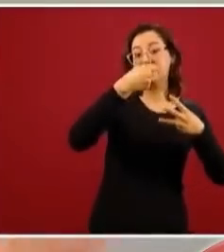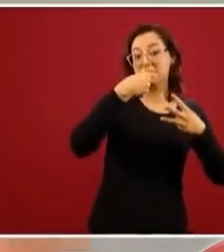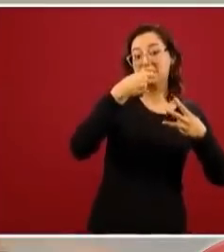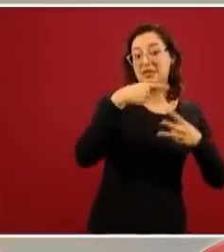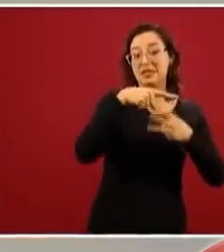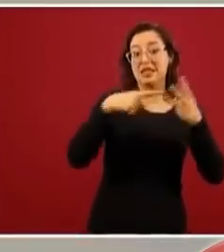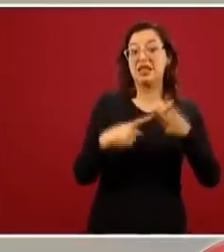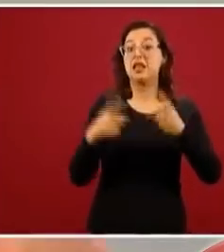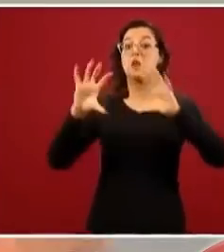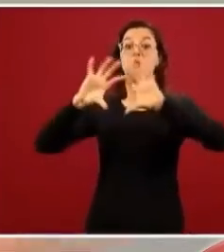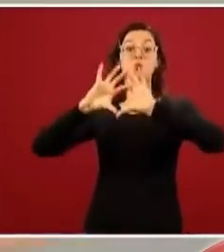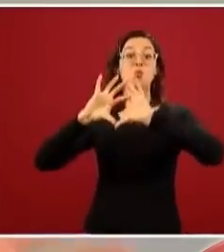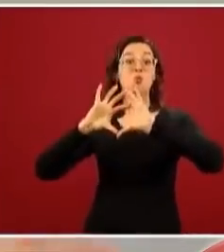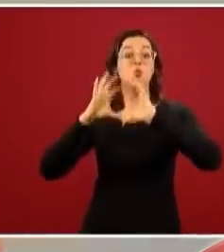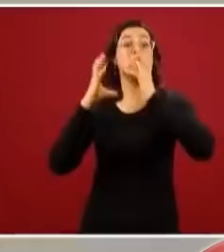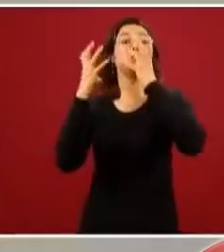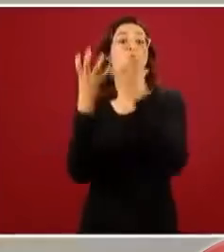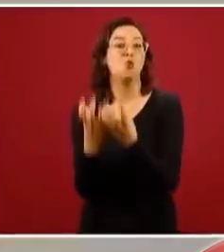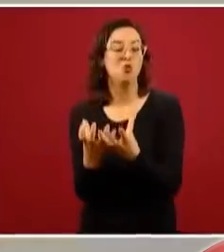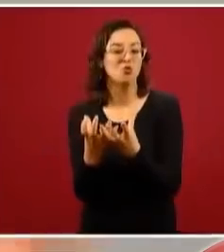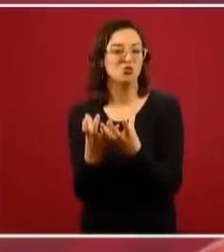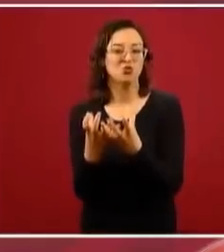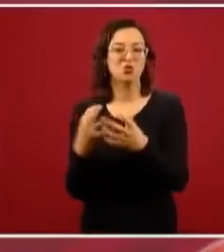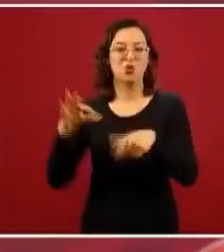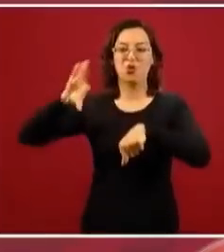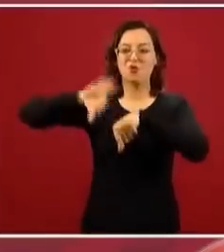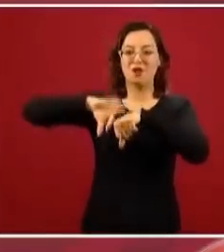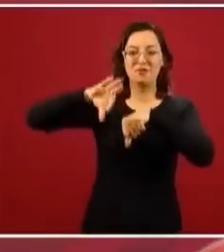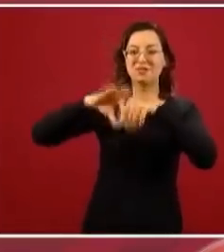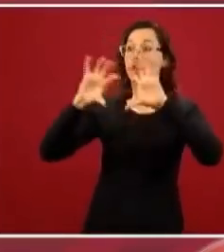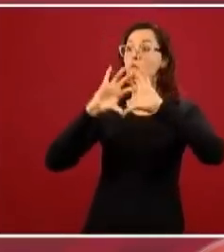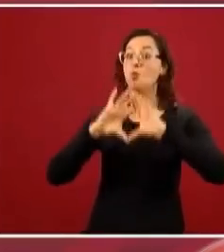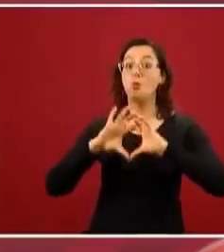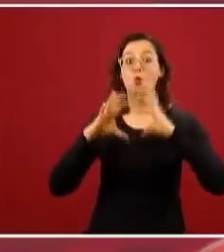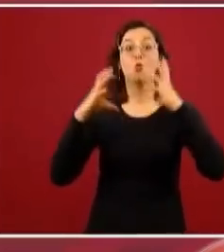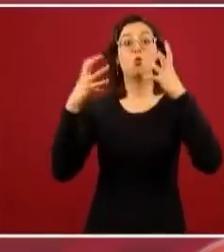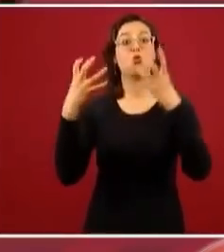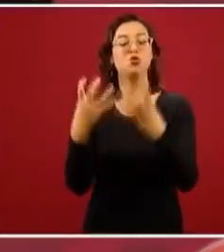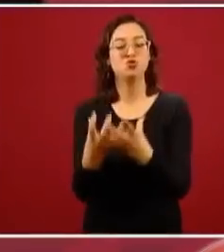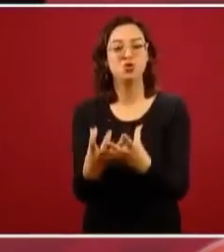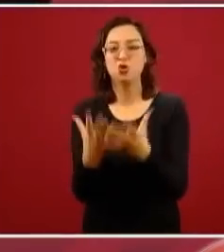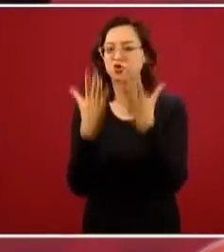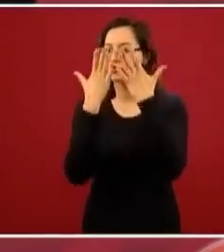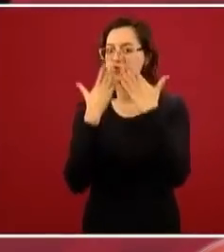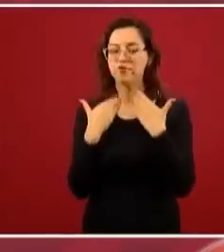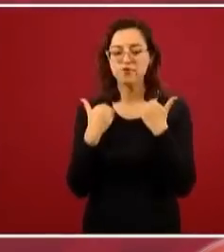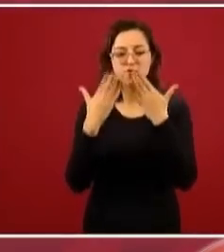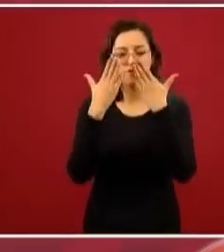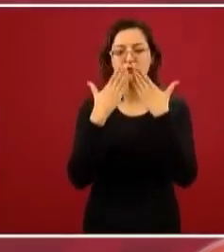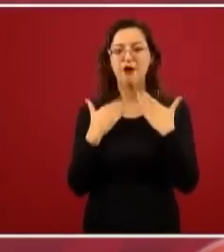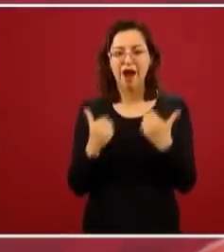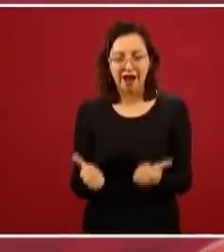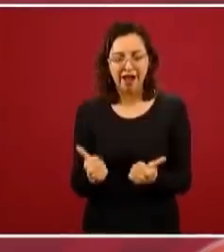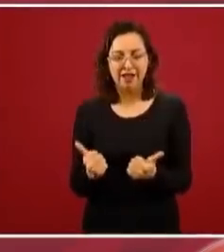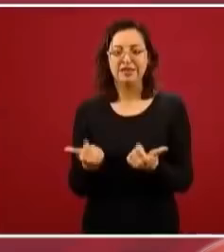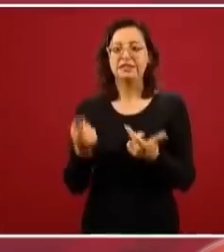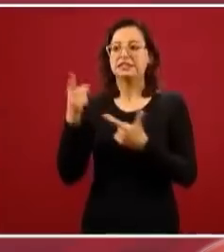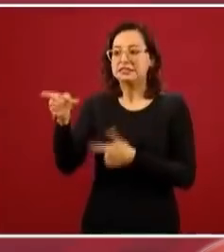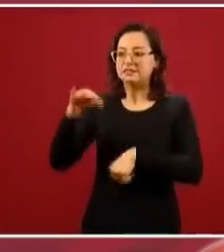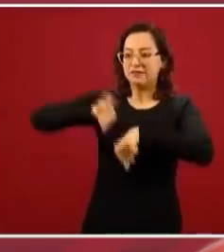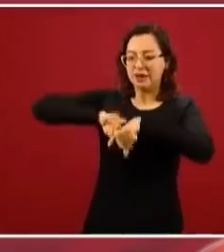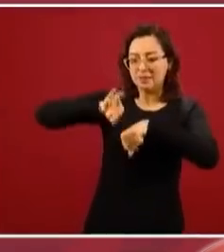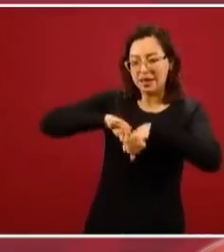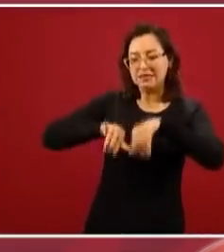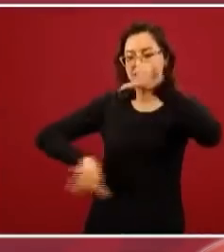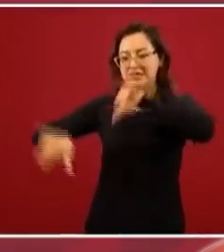mercado global, en el mercado mundial, sufrieron una situación de reducción de producción.